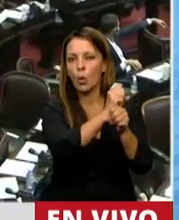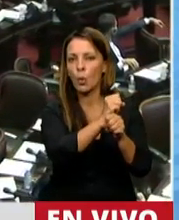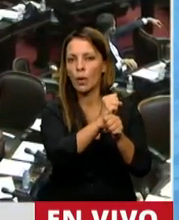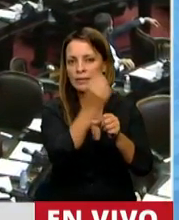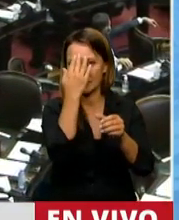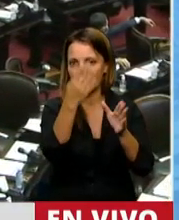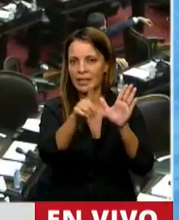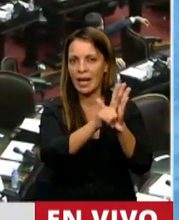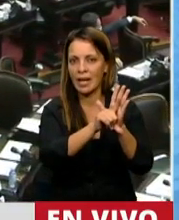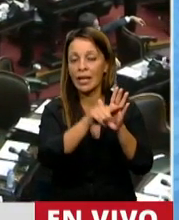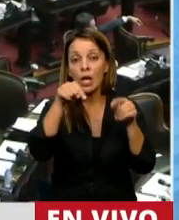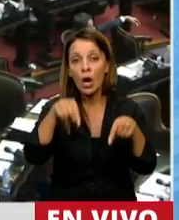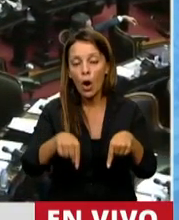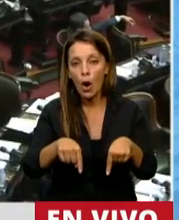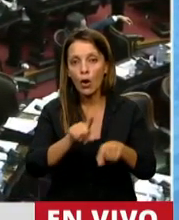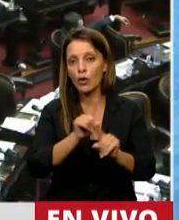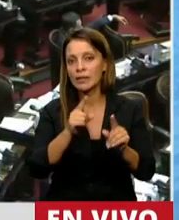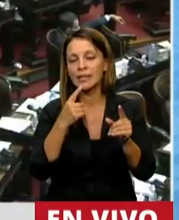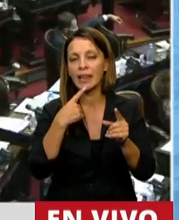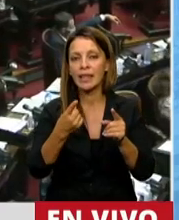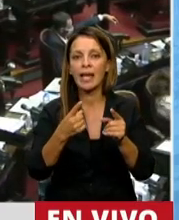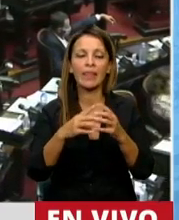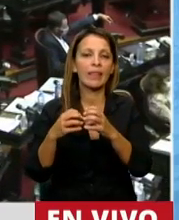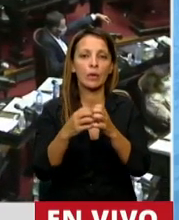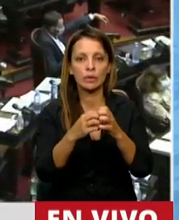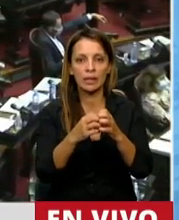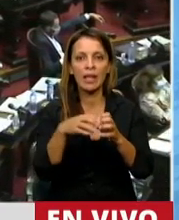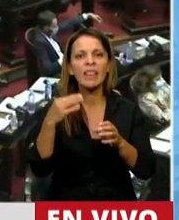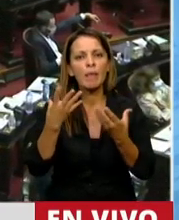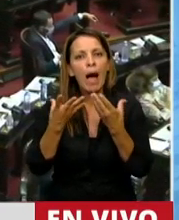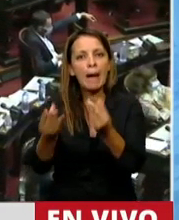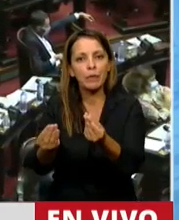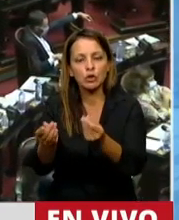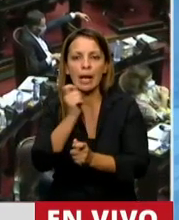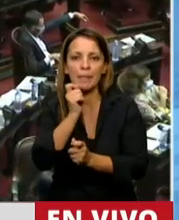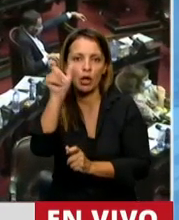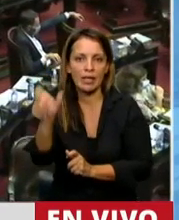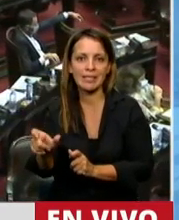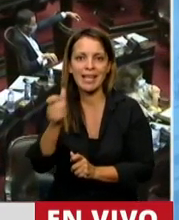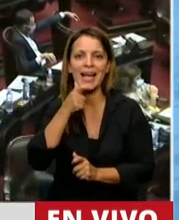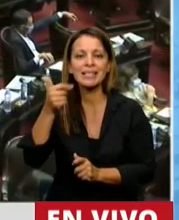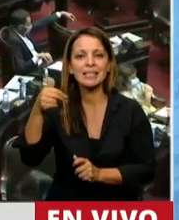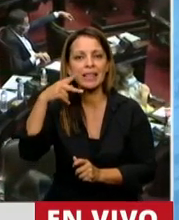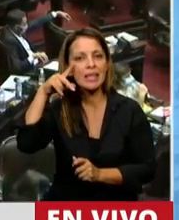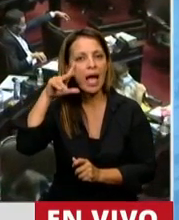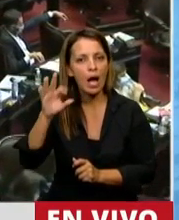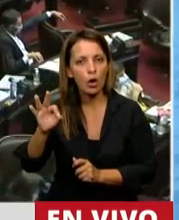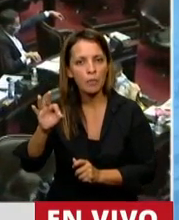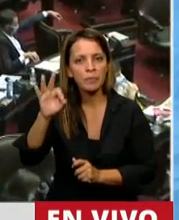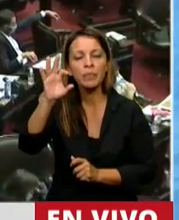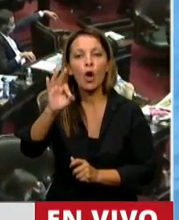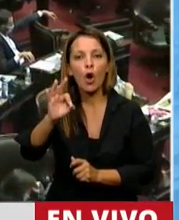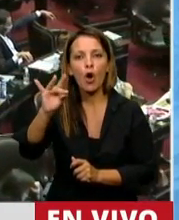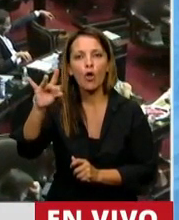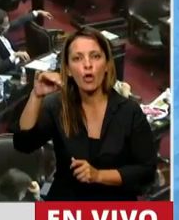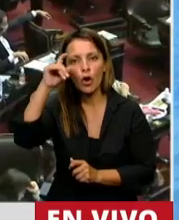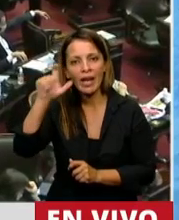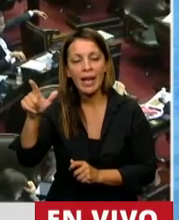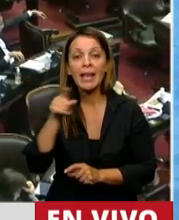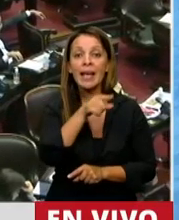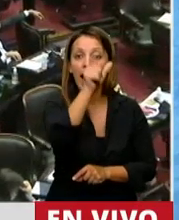parece que no es el día hoy de discutir eso, sino el día de darle un enorme respaldo al periodista Santiago O'Donnell y de exigirle a la